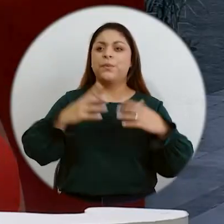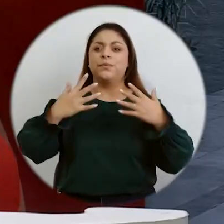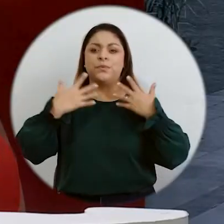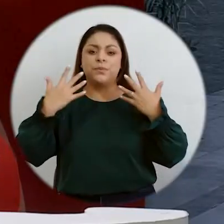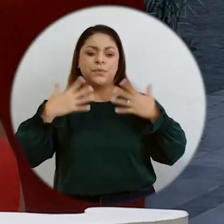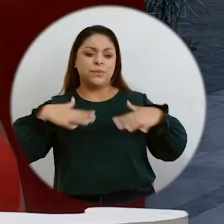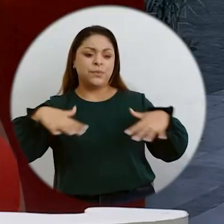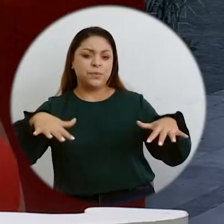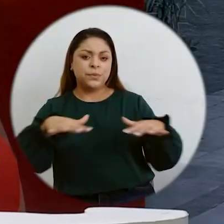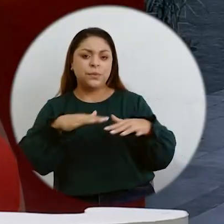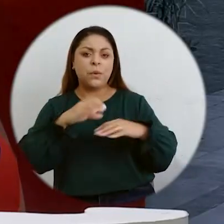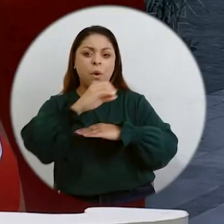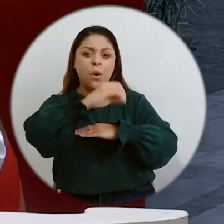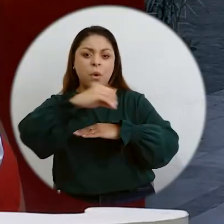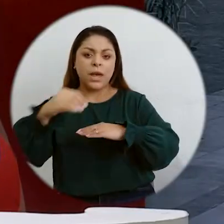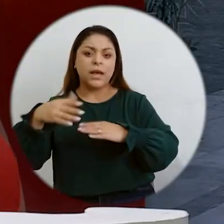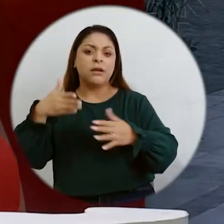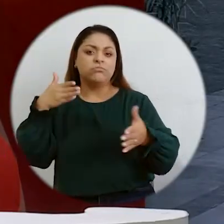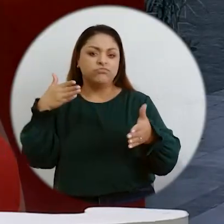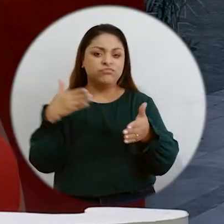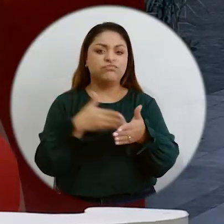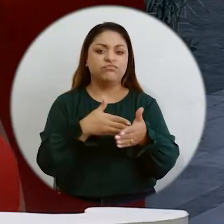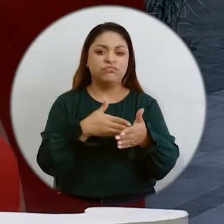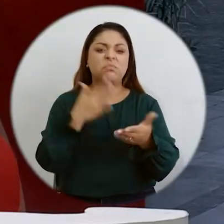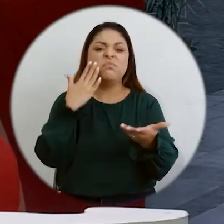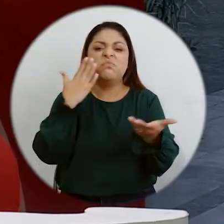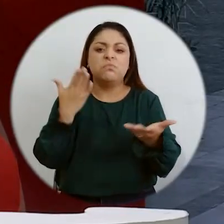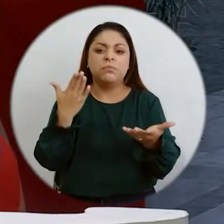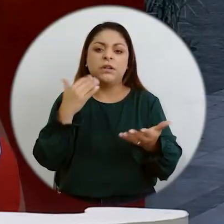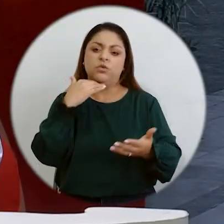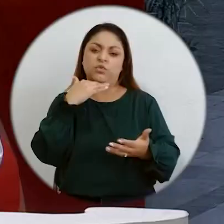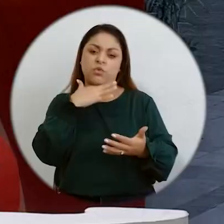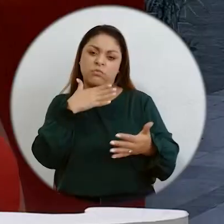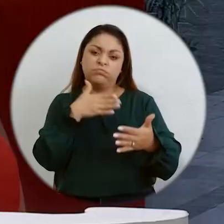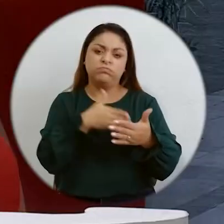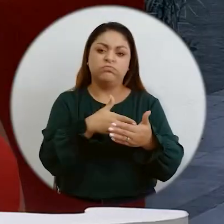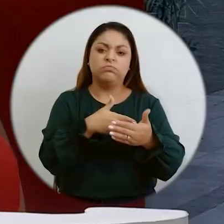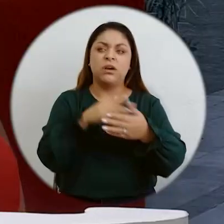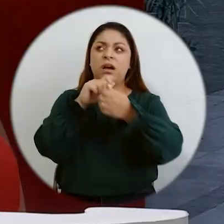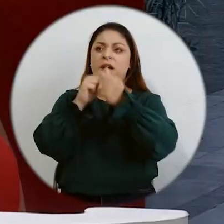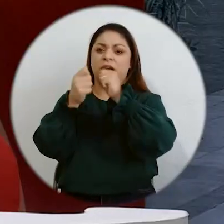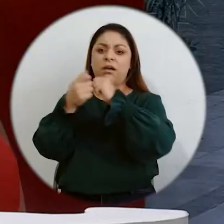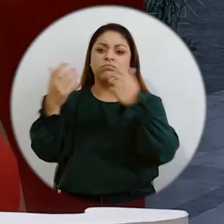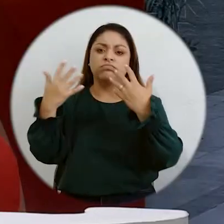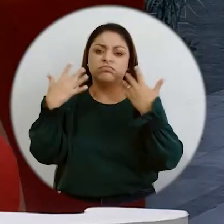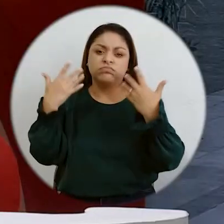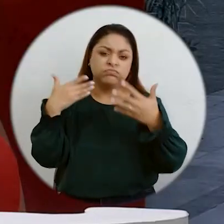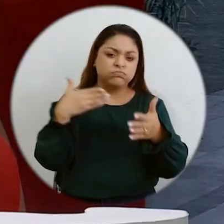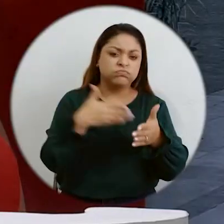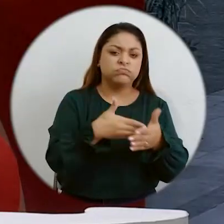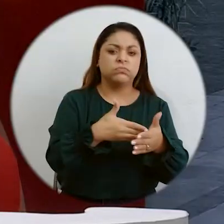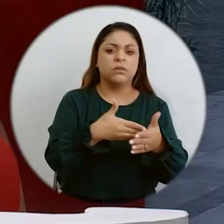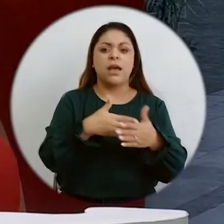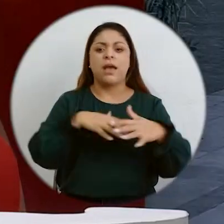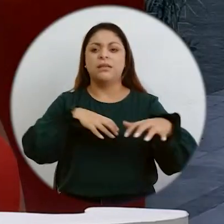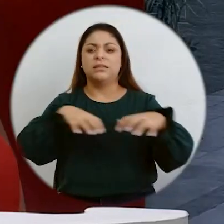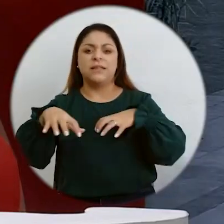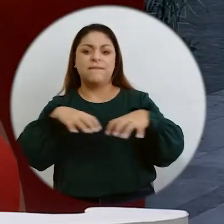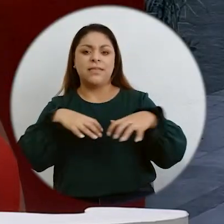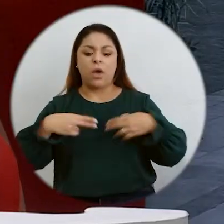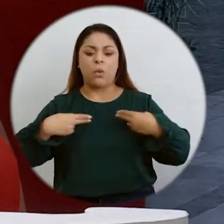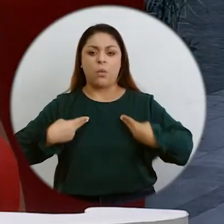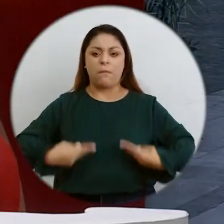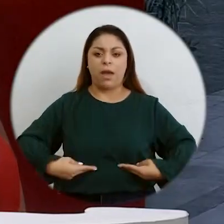se ha visto dañada por la contaminación, los efectos del cambio climático, la actividad antropogénica, es decir,